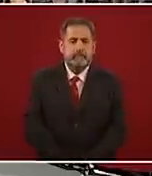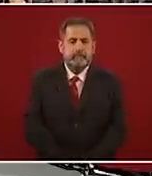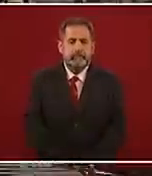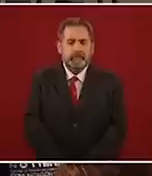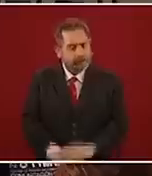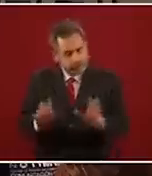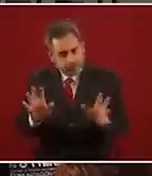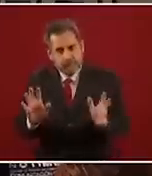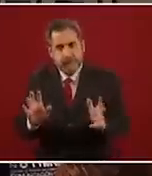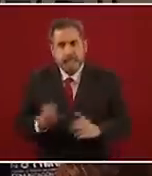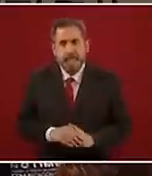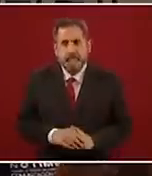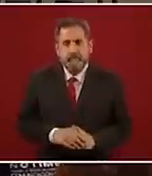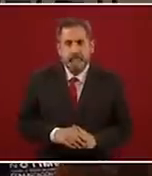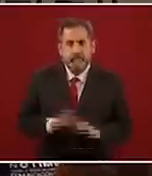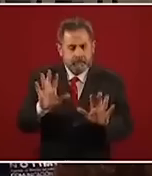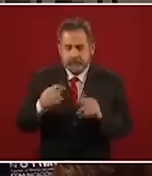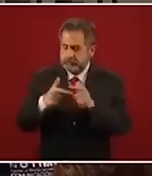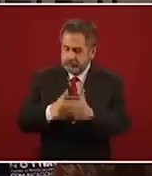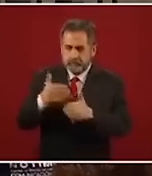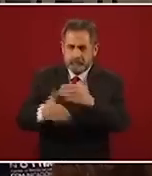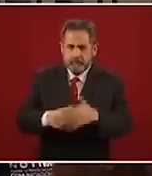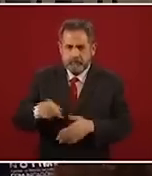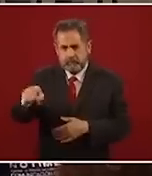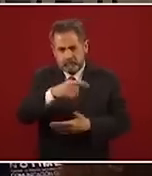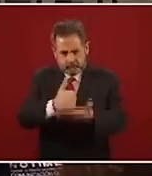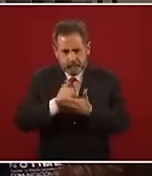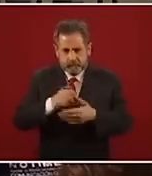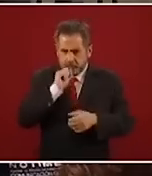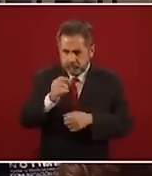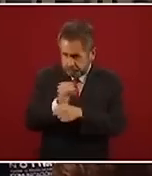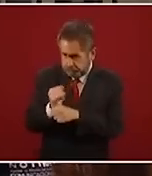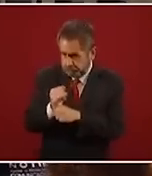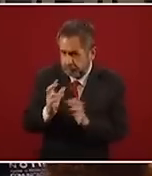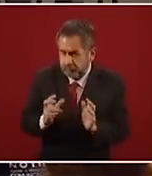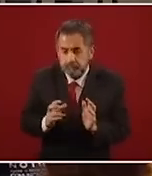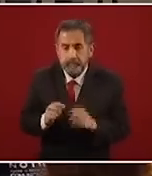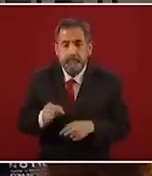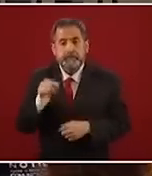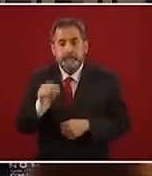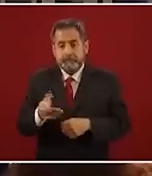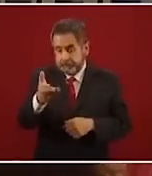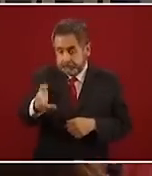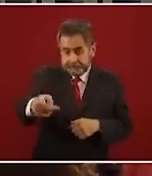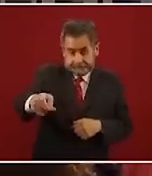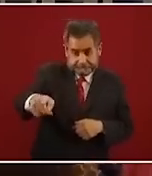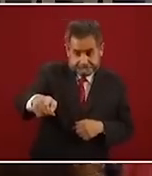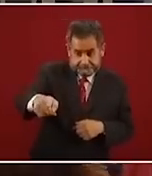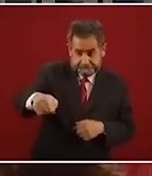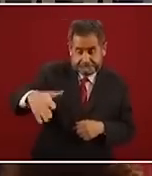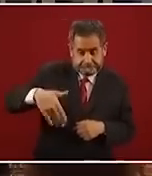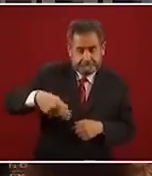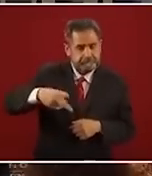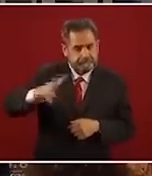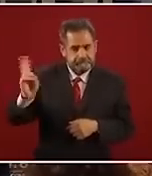Bueno, vamos a seguir y además ustedes van a ayudar también, ¿no? Esto que planteó él es